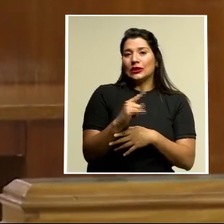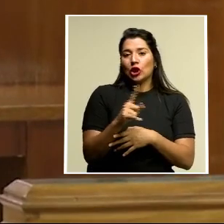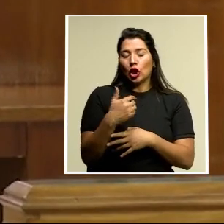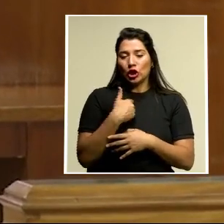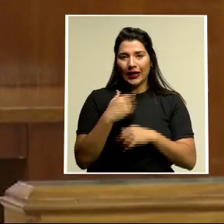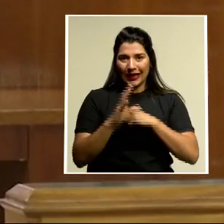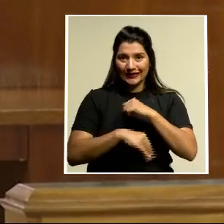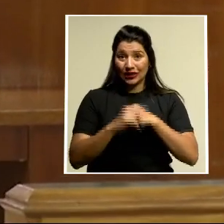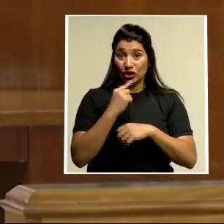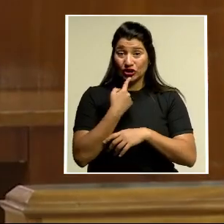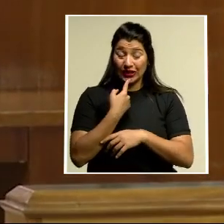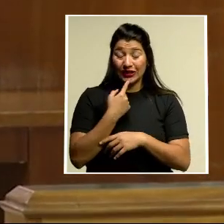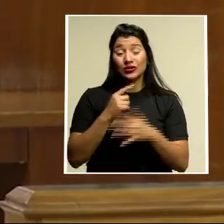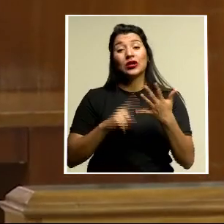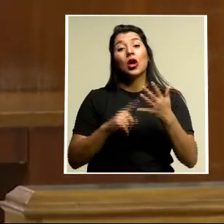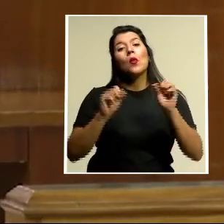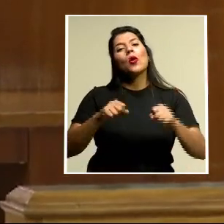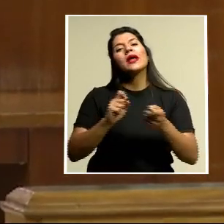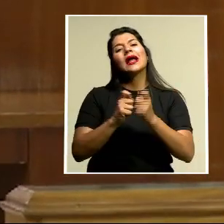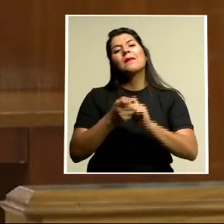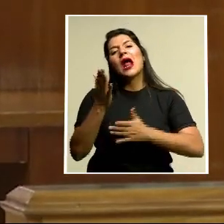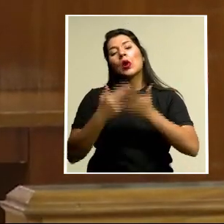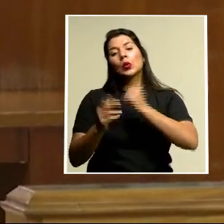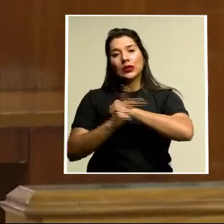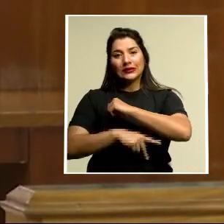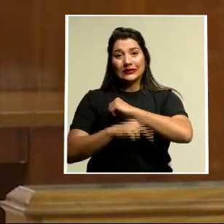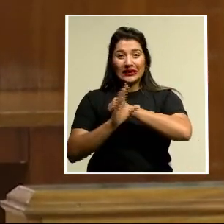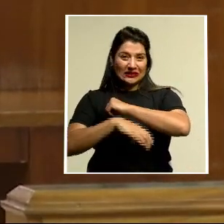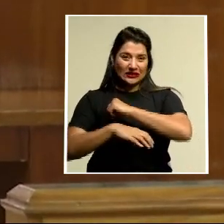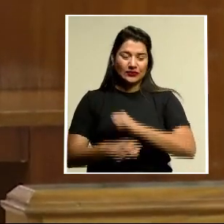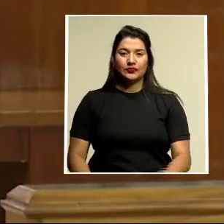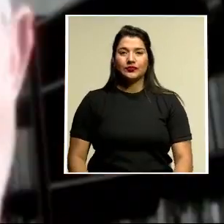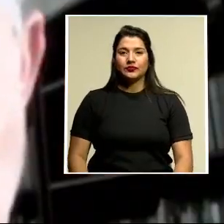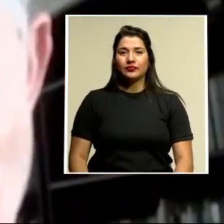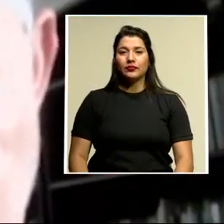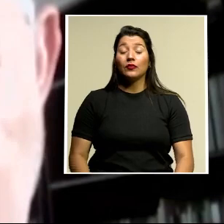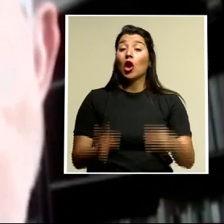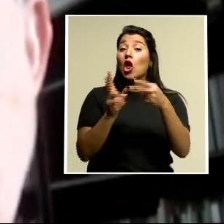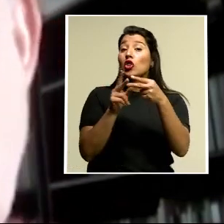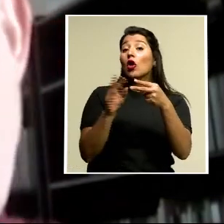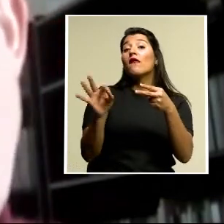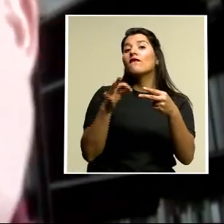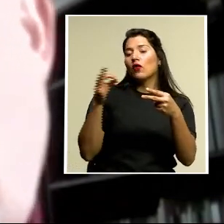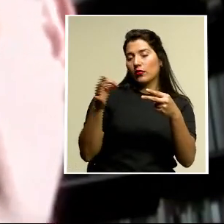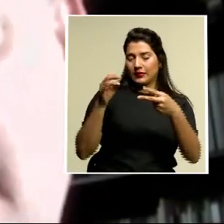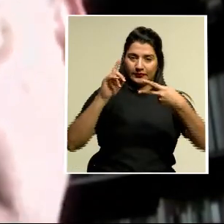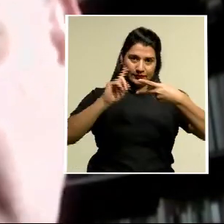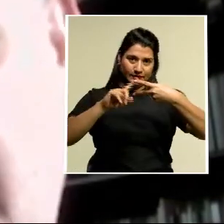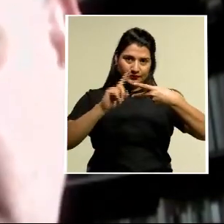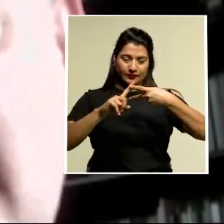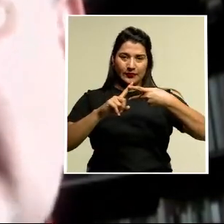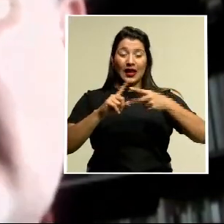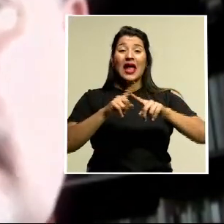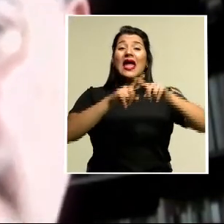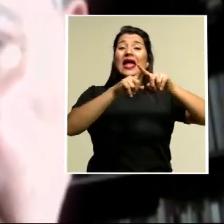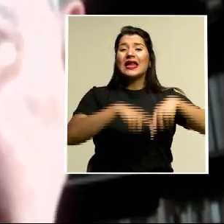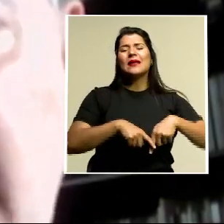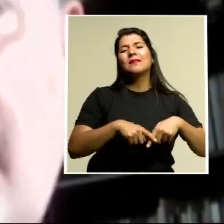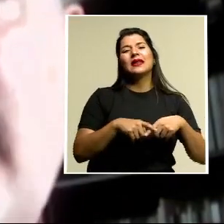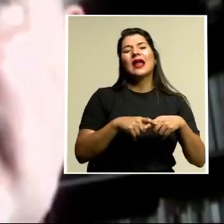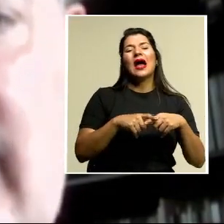problemas fundamentales que existen en esta etapa es que no hay un plazo para terminarla. Es decir, se inicia la investigación y puede